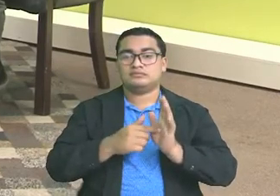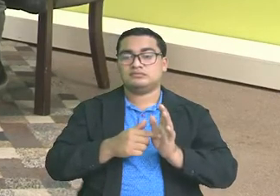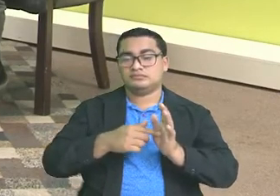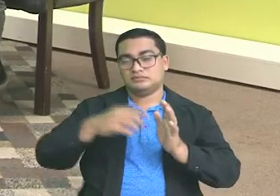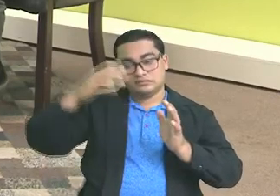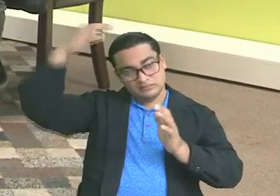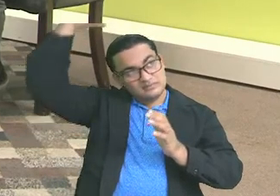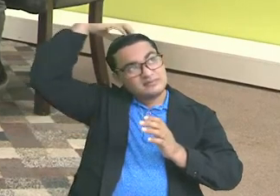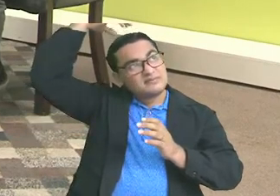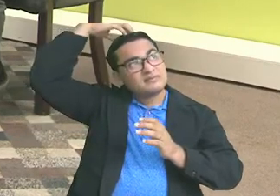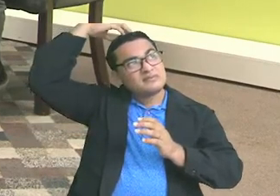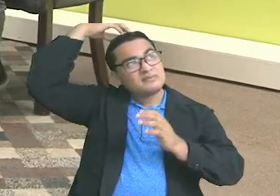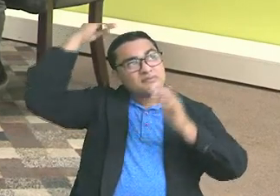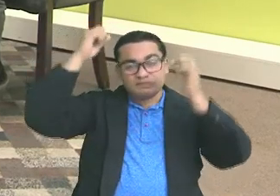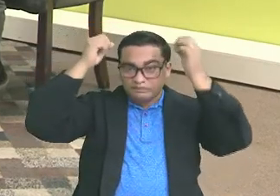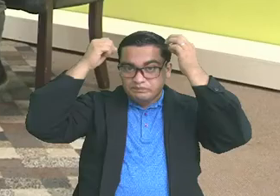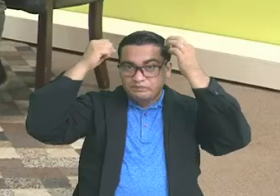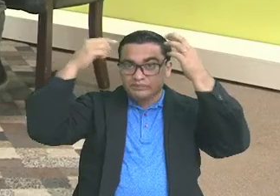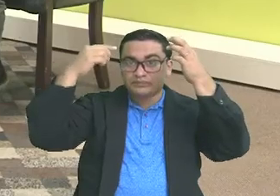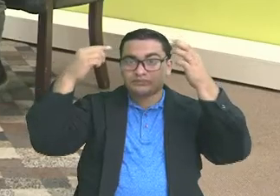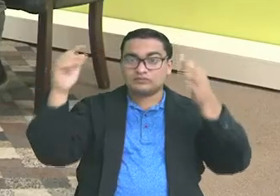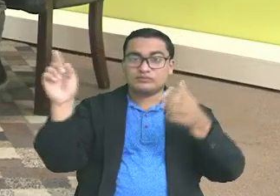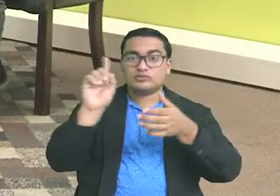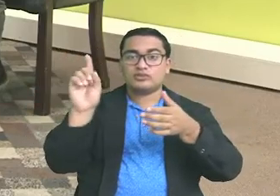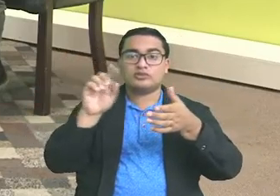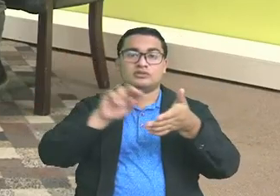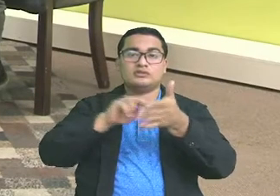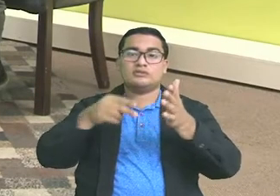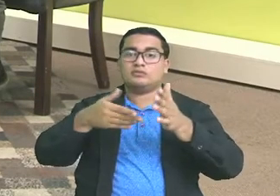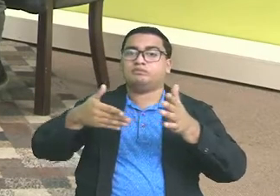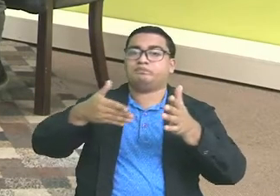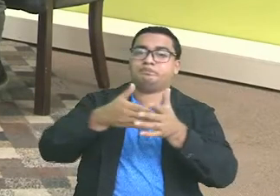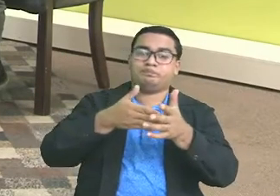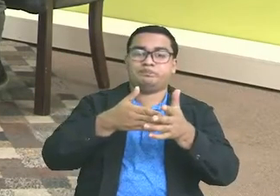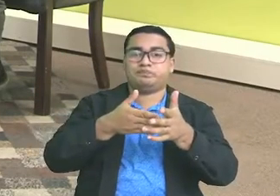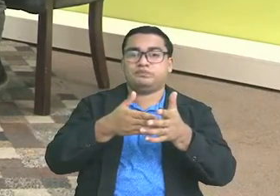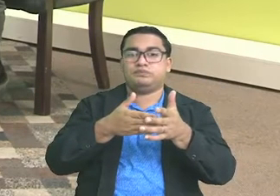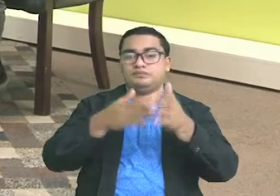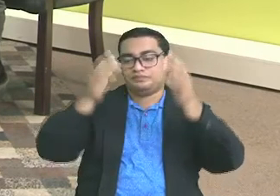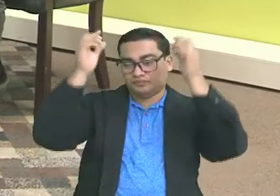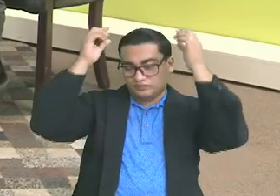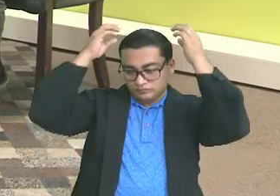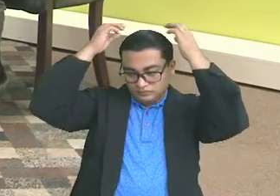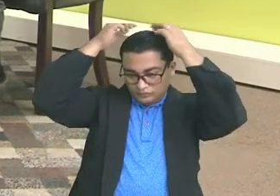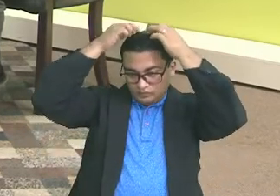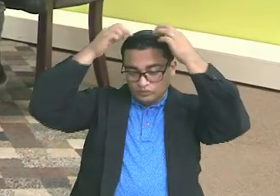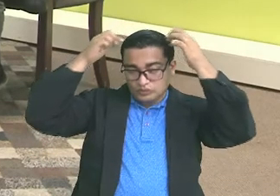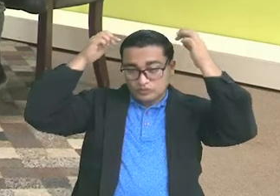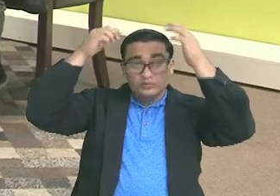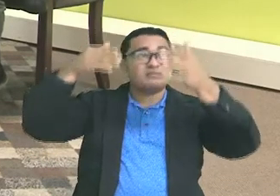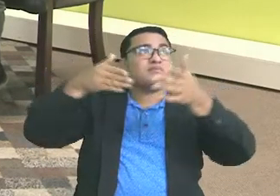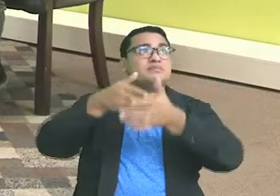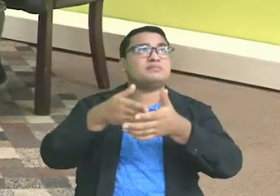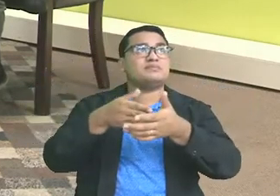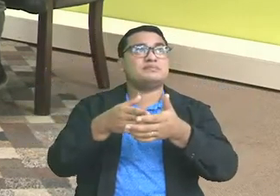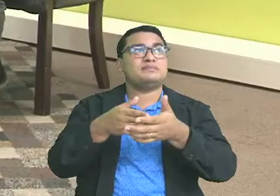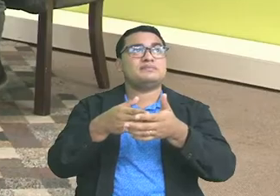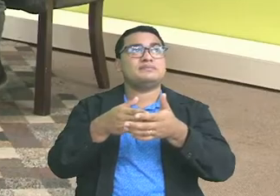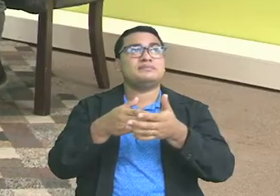vaso, sino que un vaso se tapa. Se obstruye un vaso, exacto, un vaso cerebral.